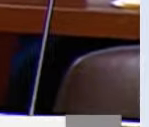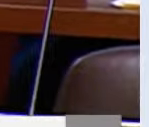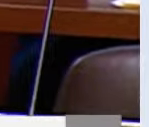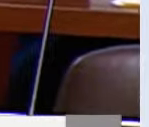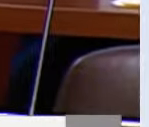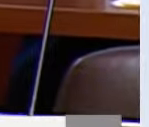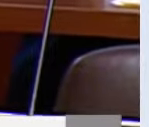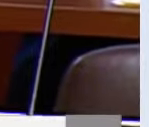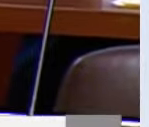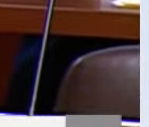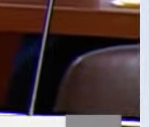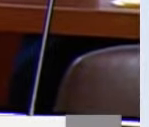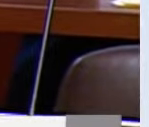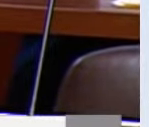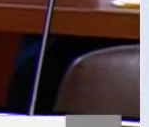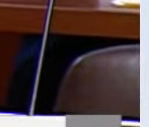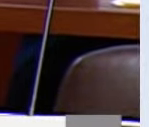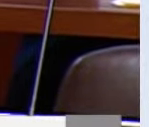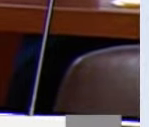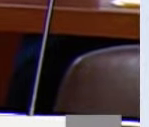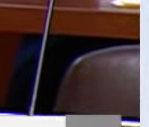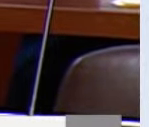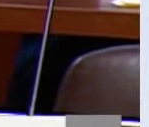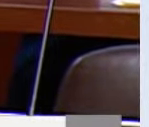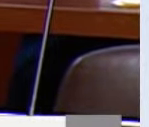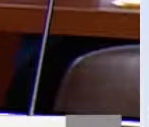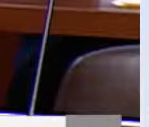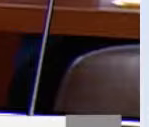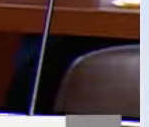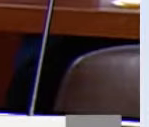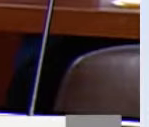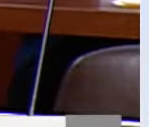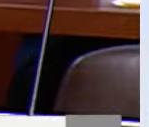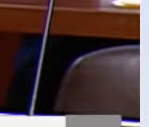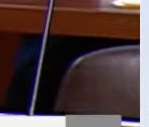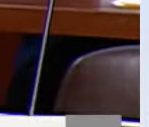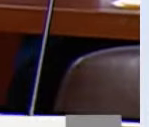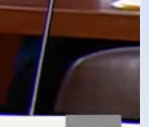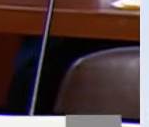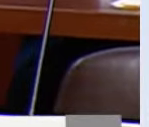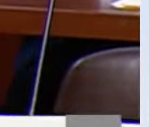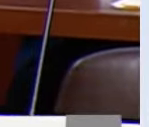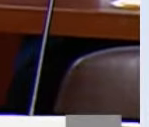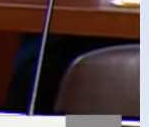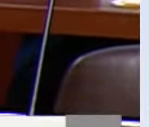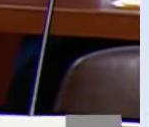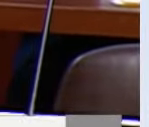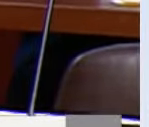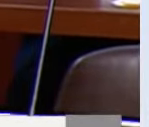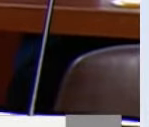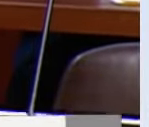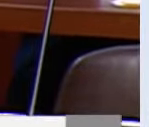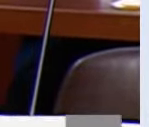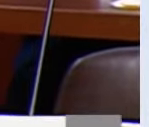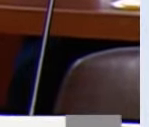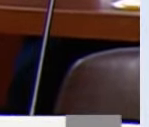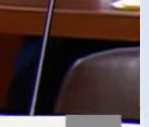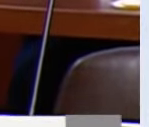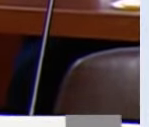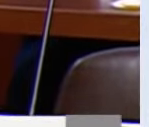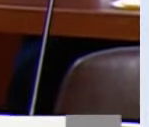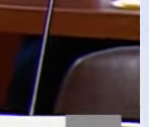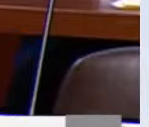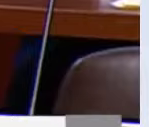necesitados. En ese sentido, quiero recordarle al Premier, justamente nosotros, aquí en el Pleno